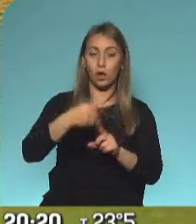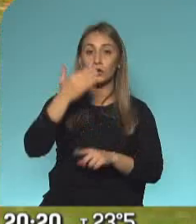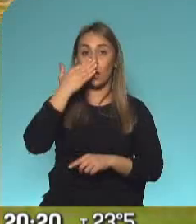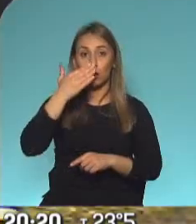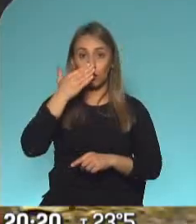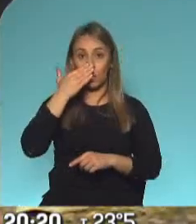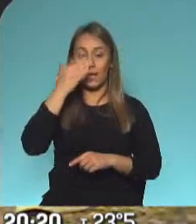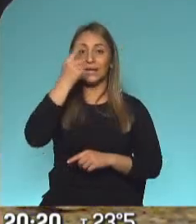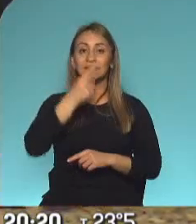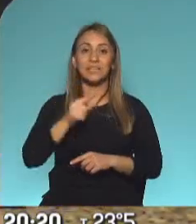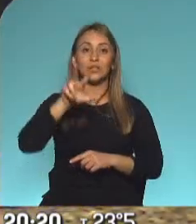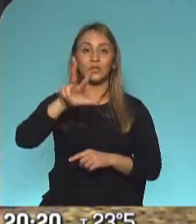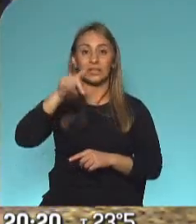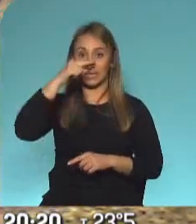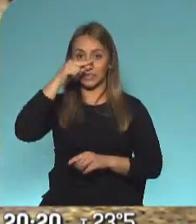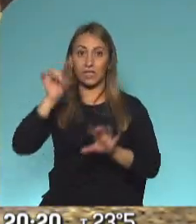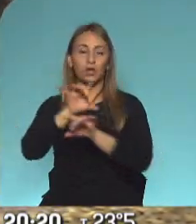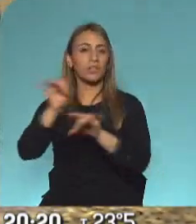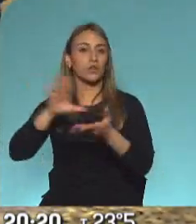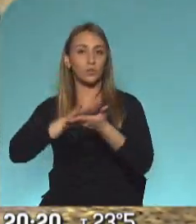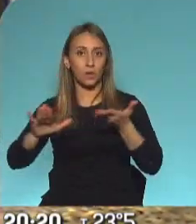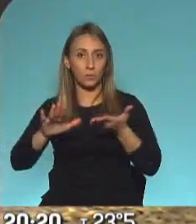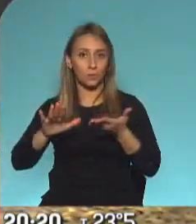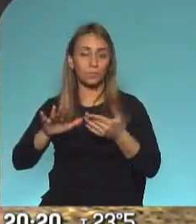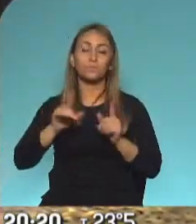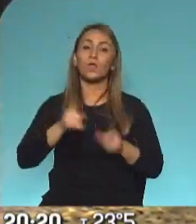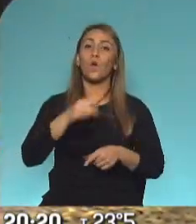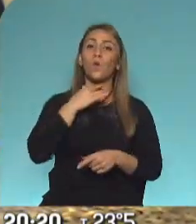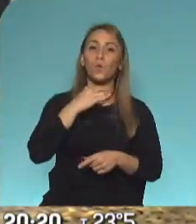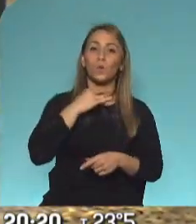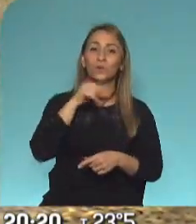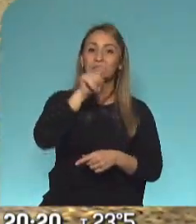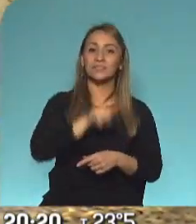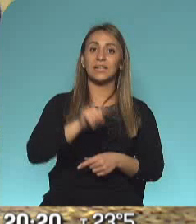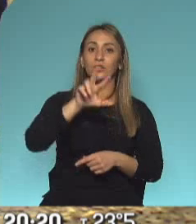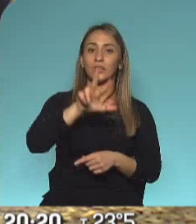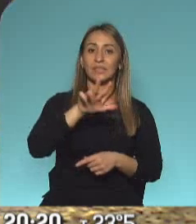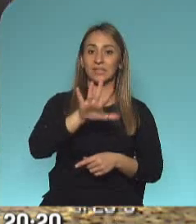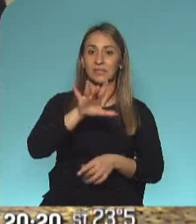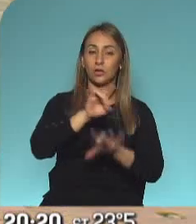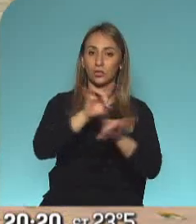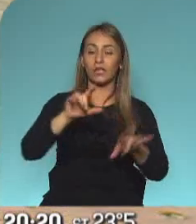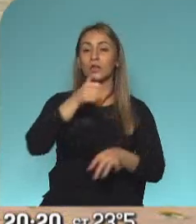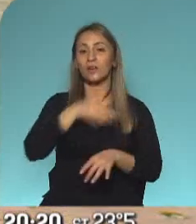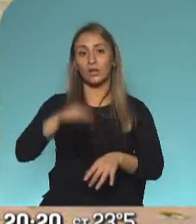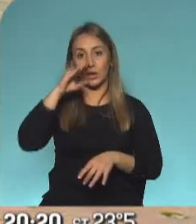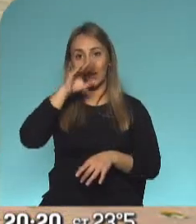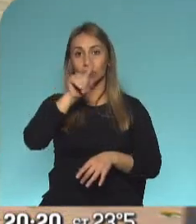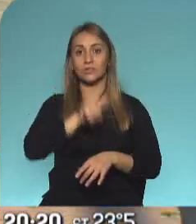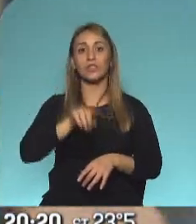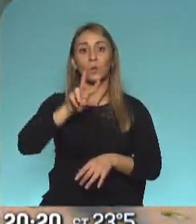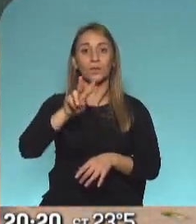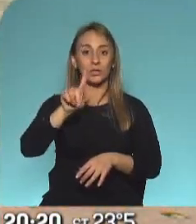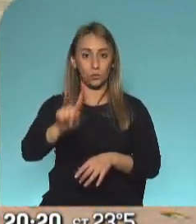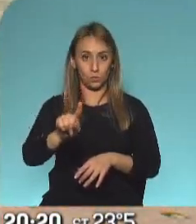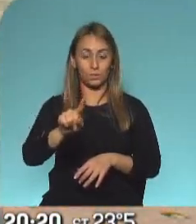Córdoba, 137 nuevos casos. Por su parte, Jujuy registró 135, Río Negro